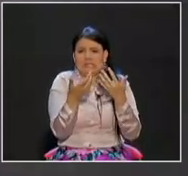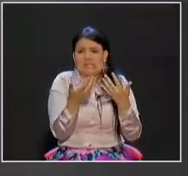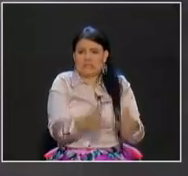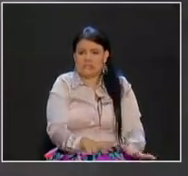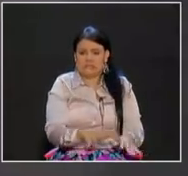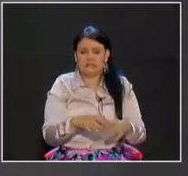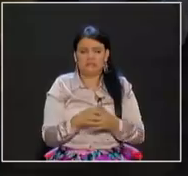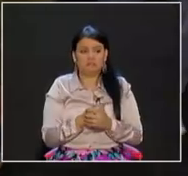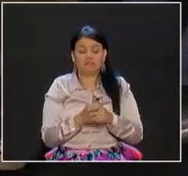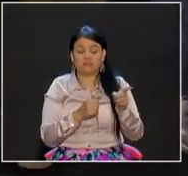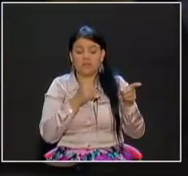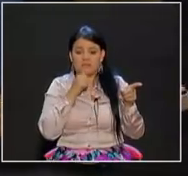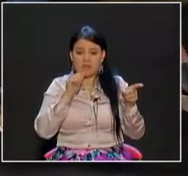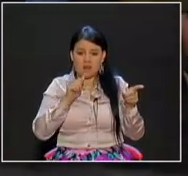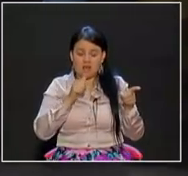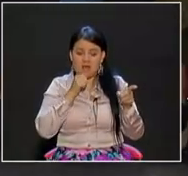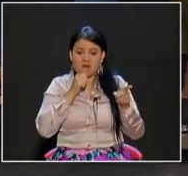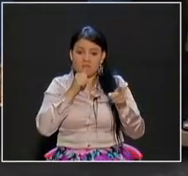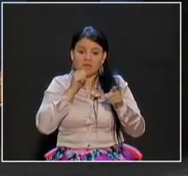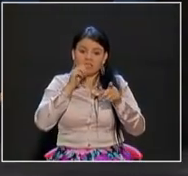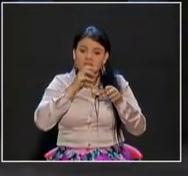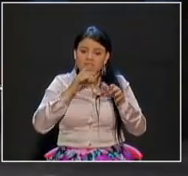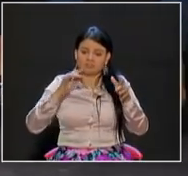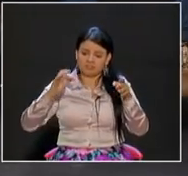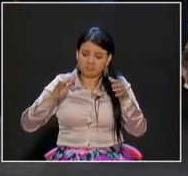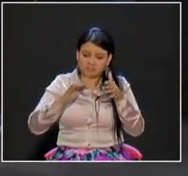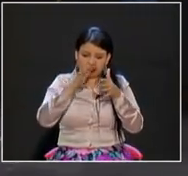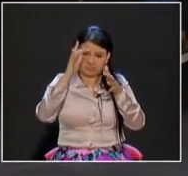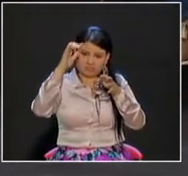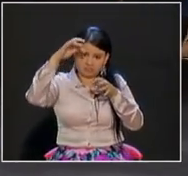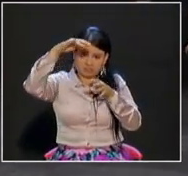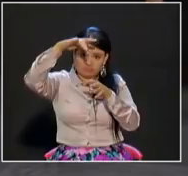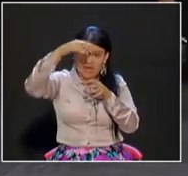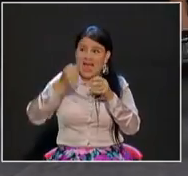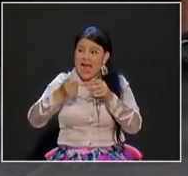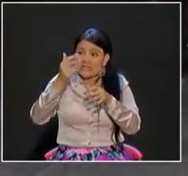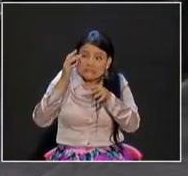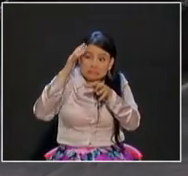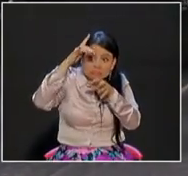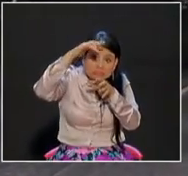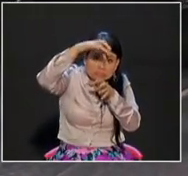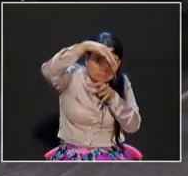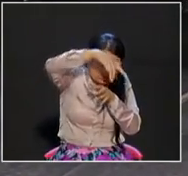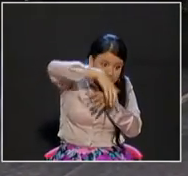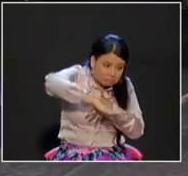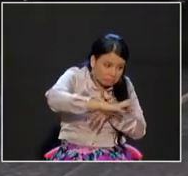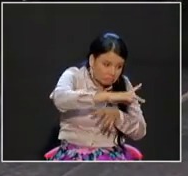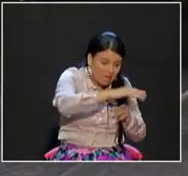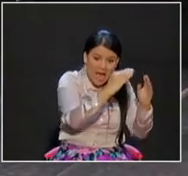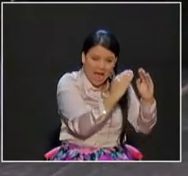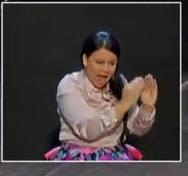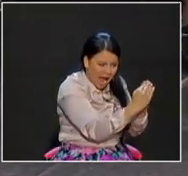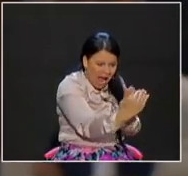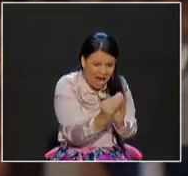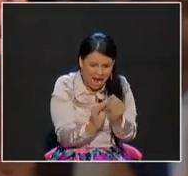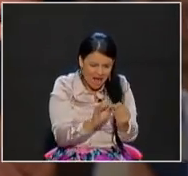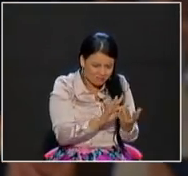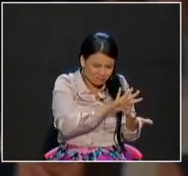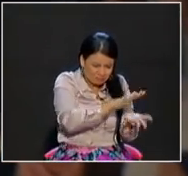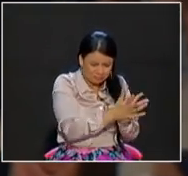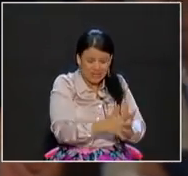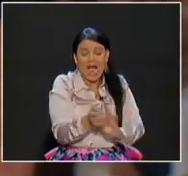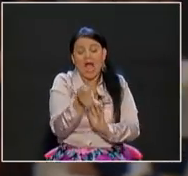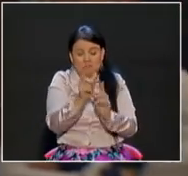de acuerdo al gobernador hablando que eso iba a ser una ola del diluvio universal en la que nos iba a llegar hasta barranquilla eso hizo que